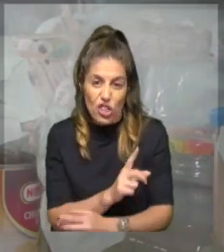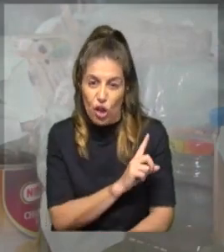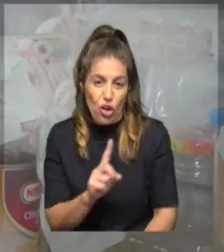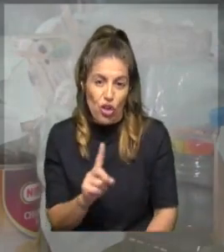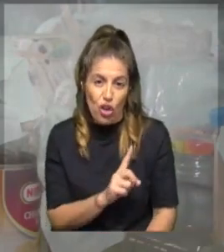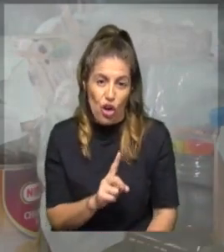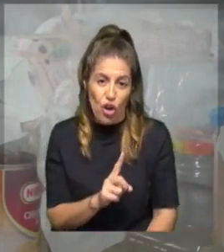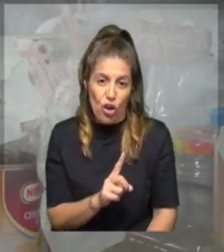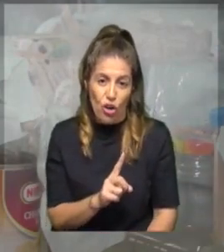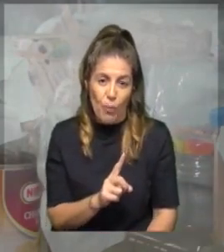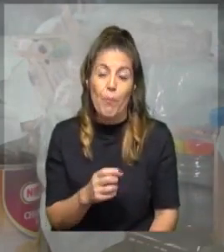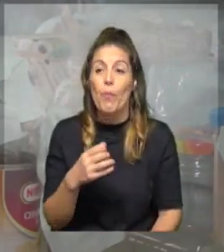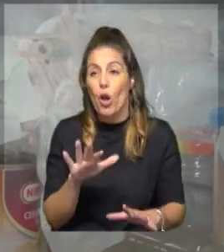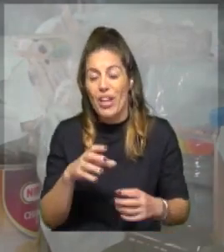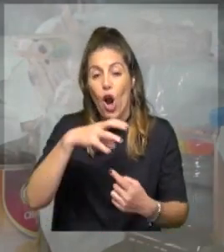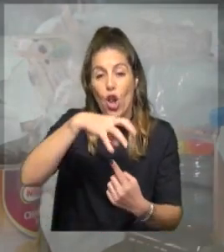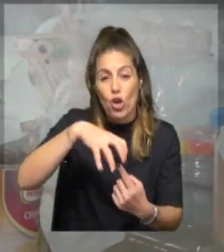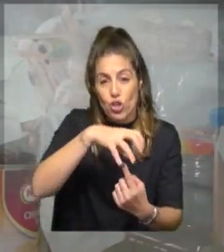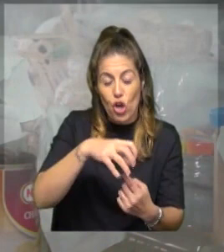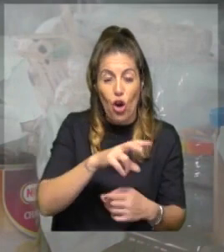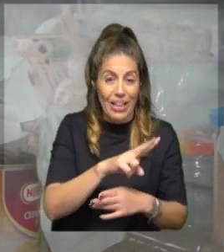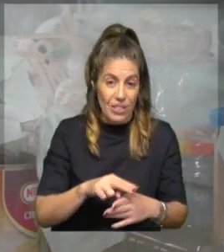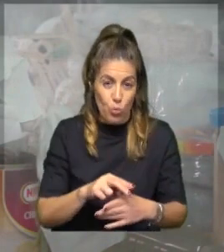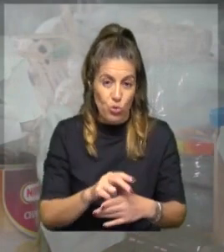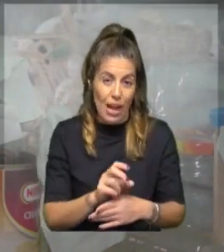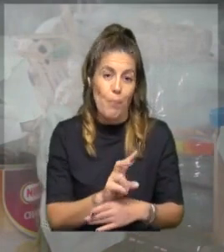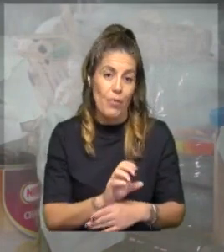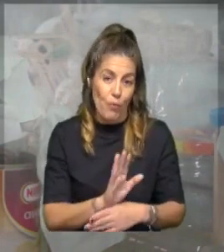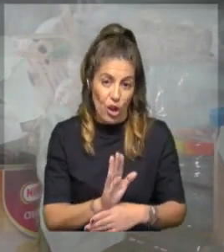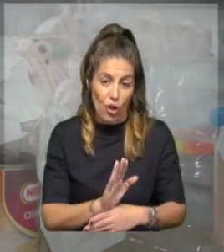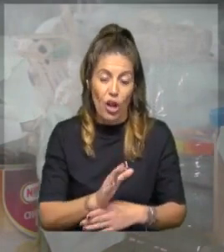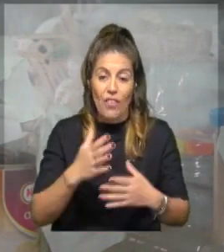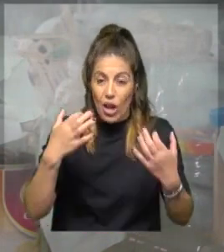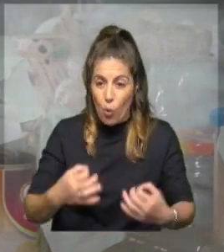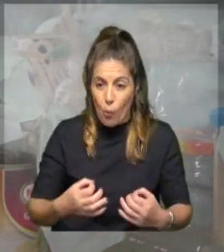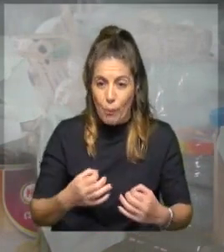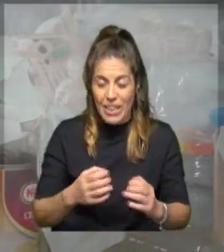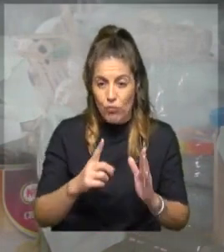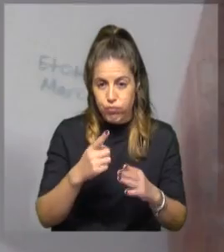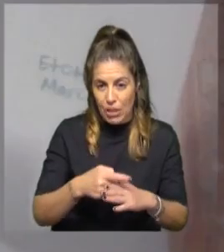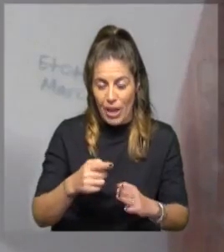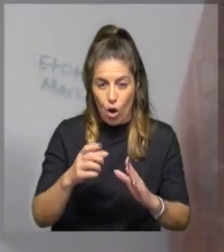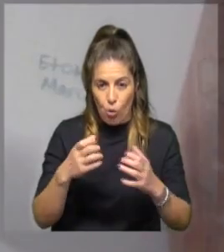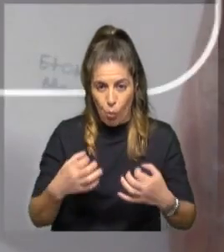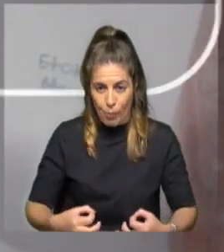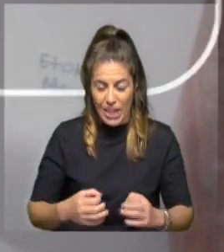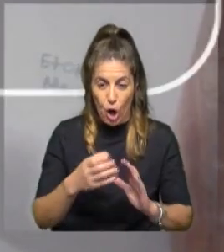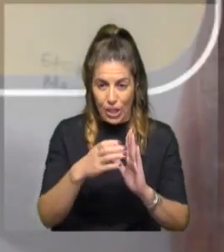lo menos los hongos que se utilizan como agentes de control biológico tienen que cumplir con todas esas